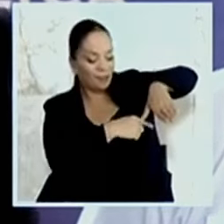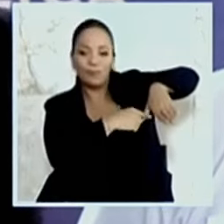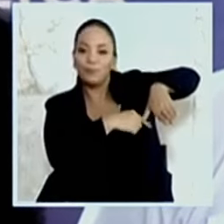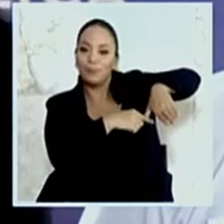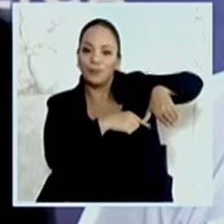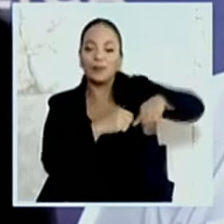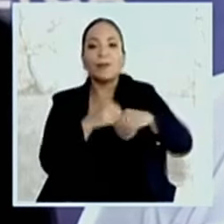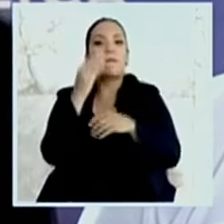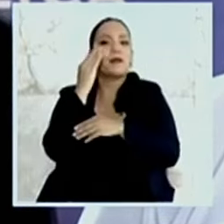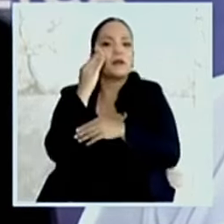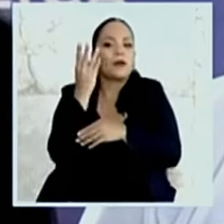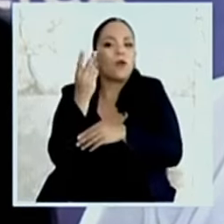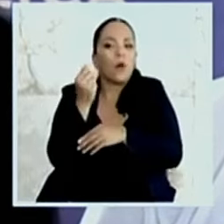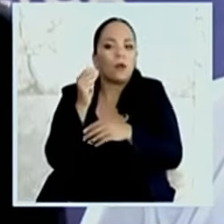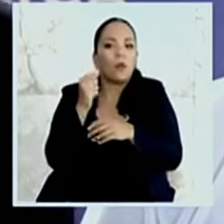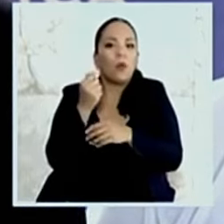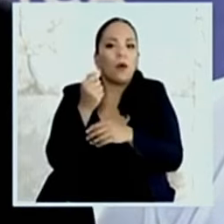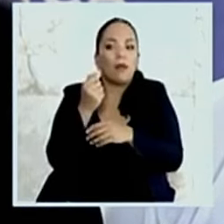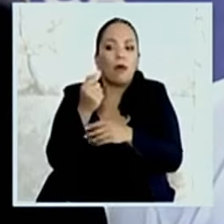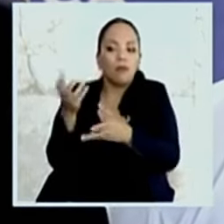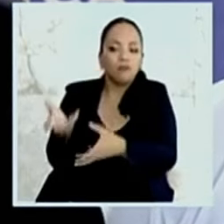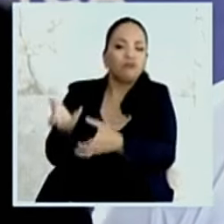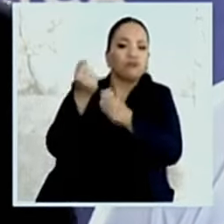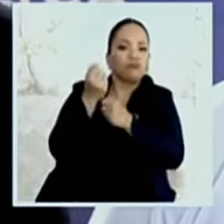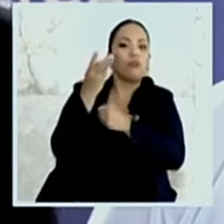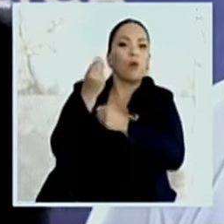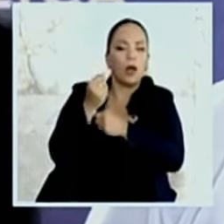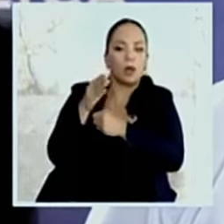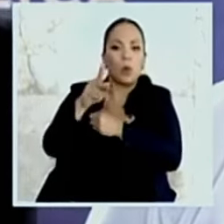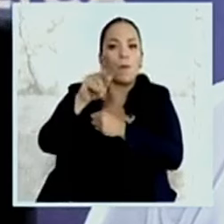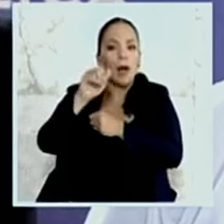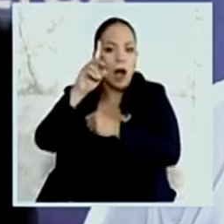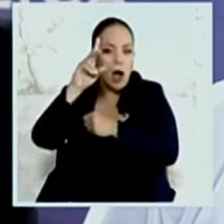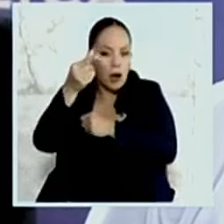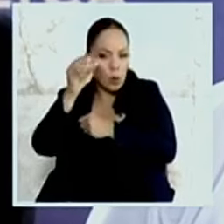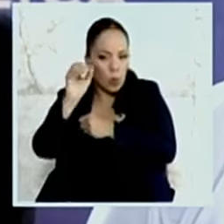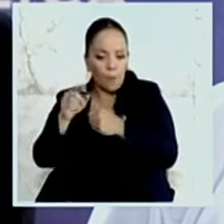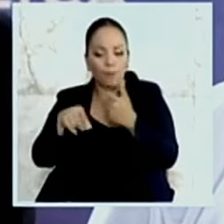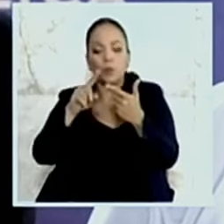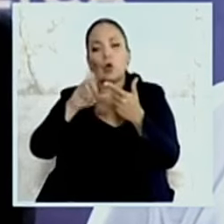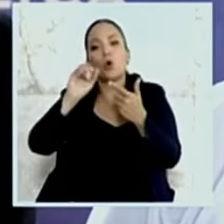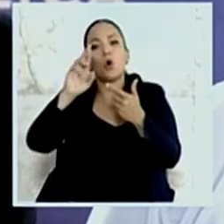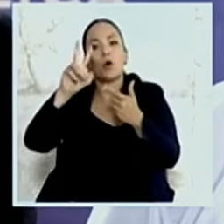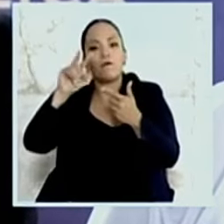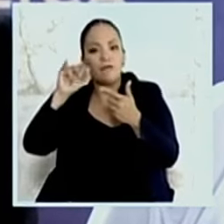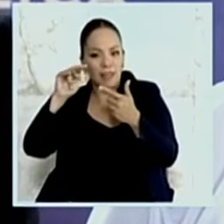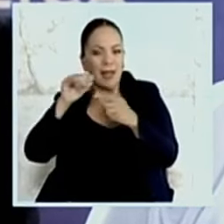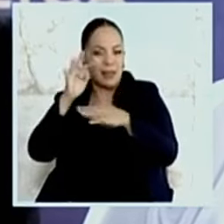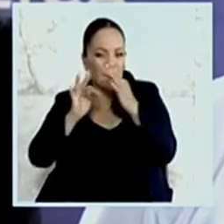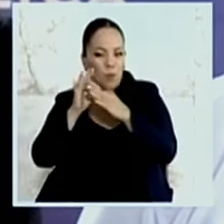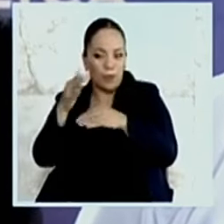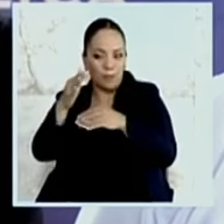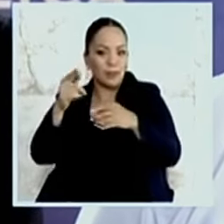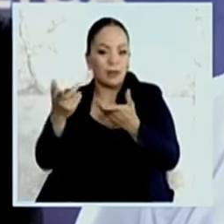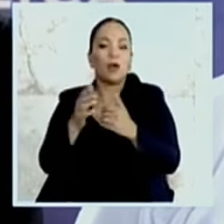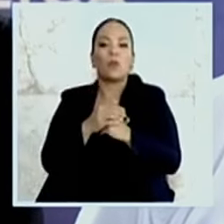puede extraer de pargo, cuánto se puede extraer de corvina, para proteger el recurso,